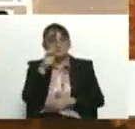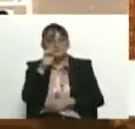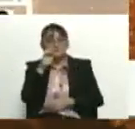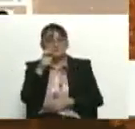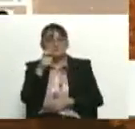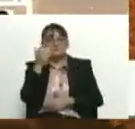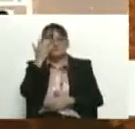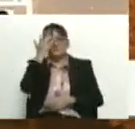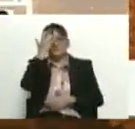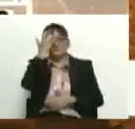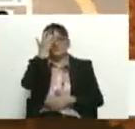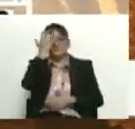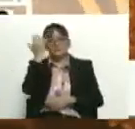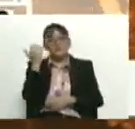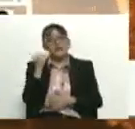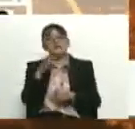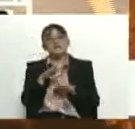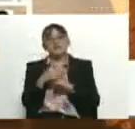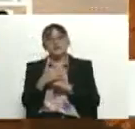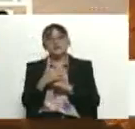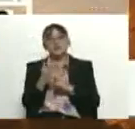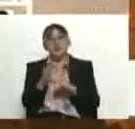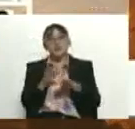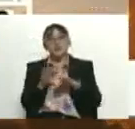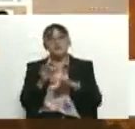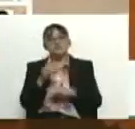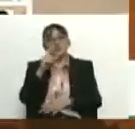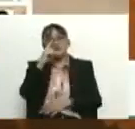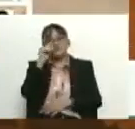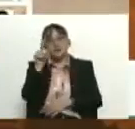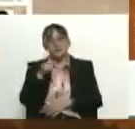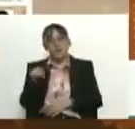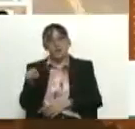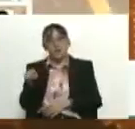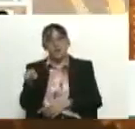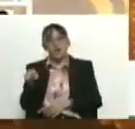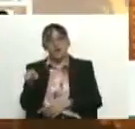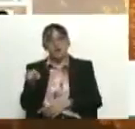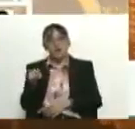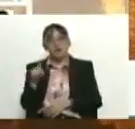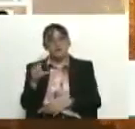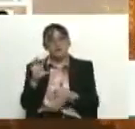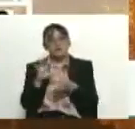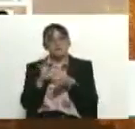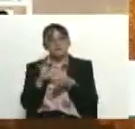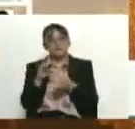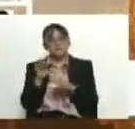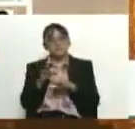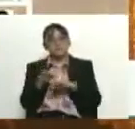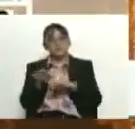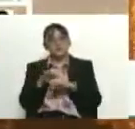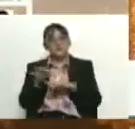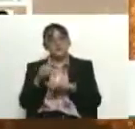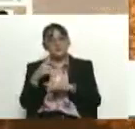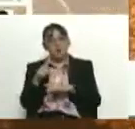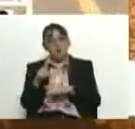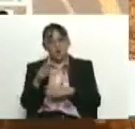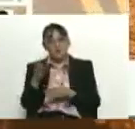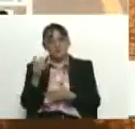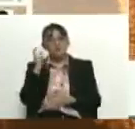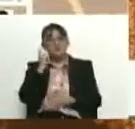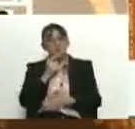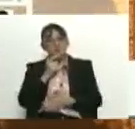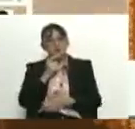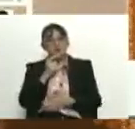tuvimos algunas situaciones en el municipio Zamora en la parte que colinda justamente con el municipio Antonio José